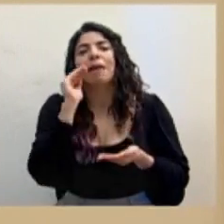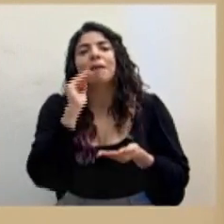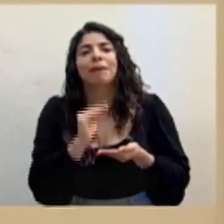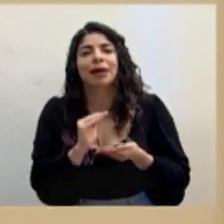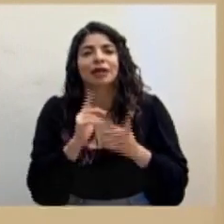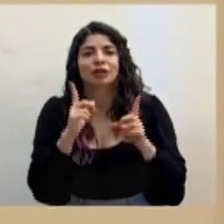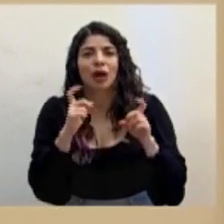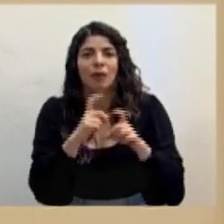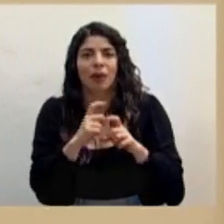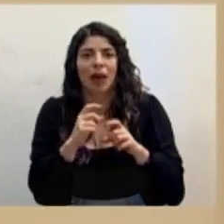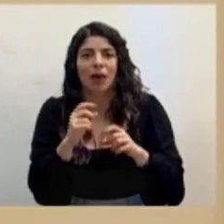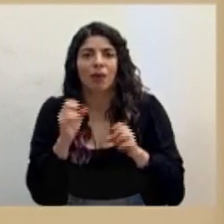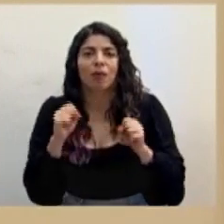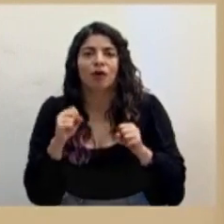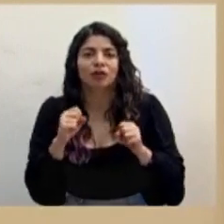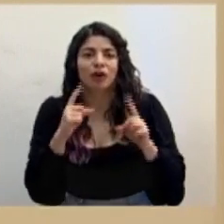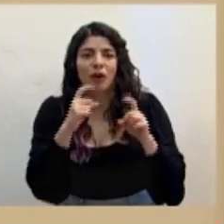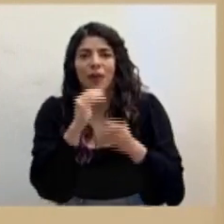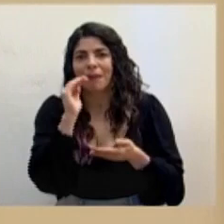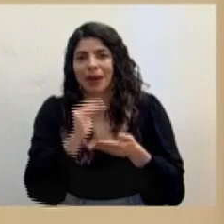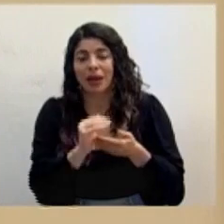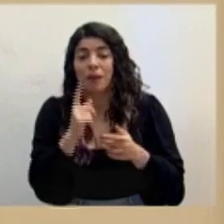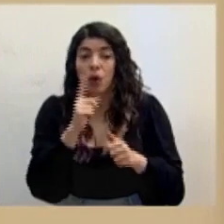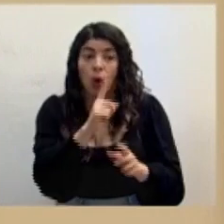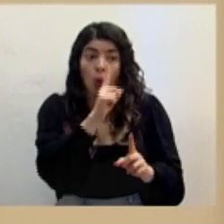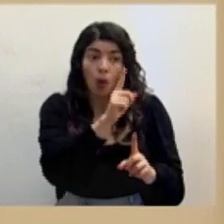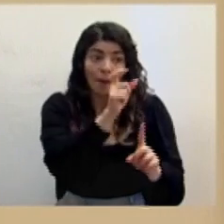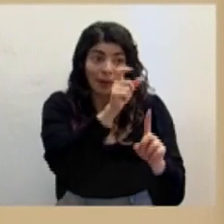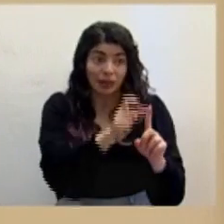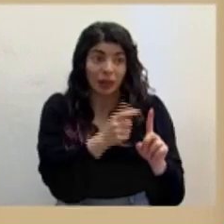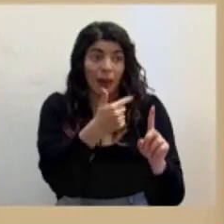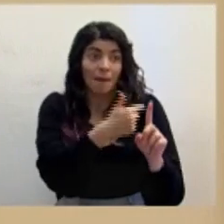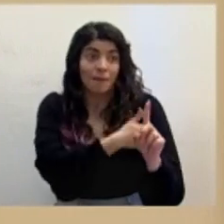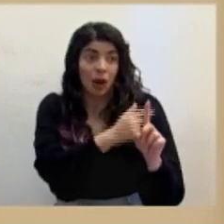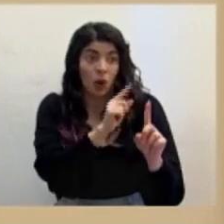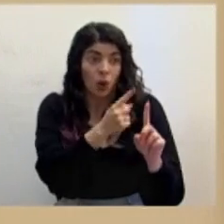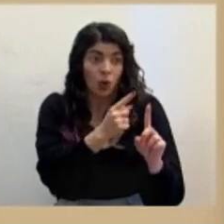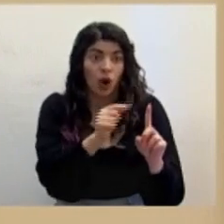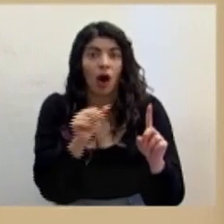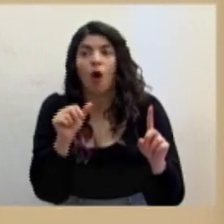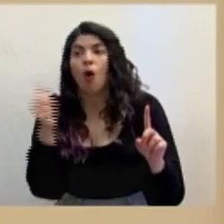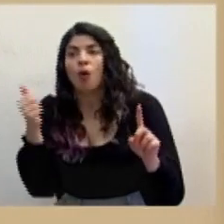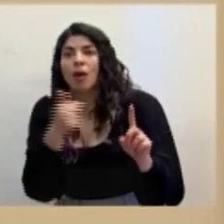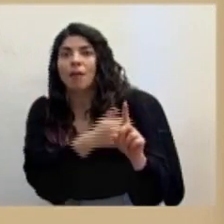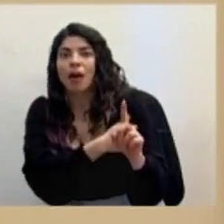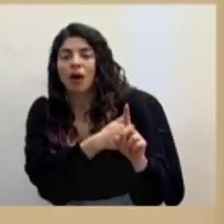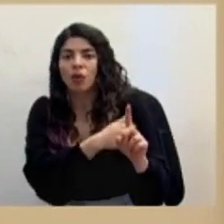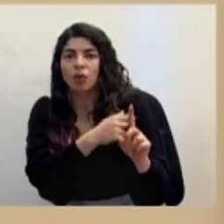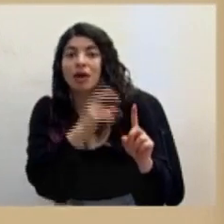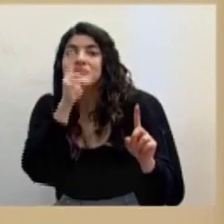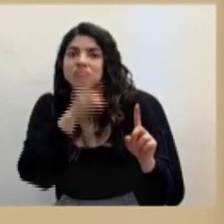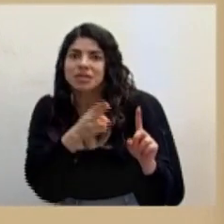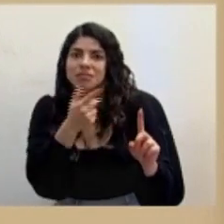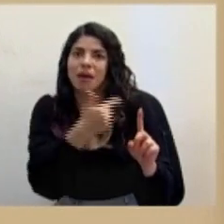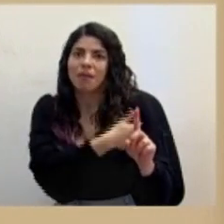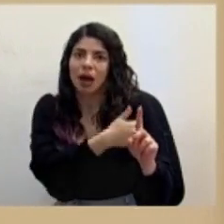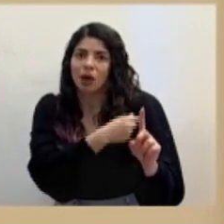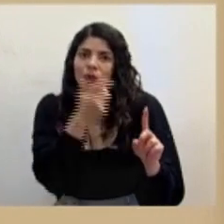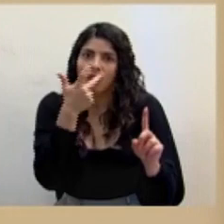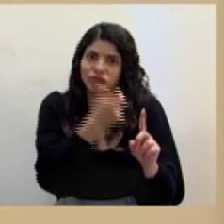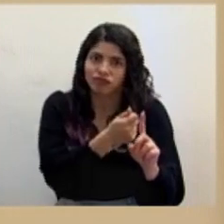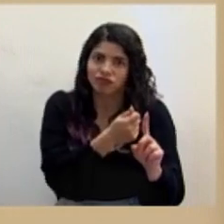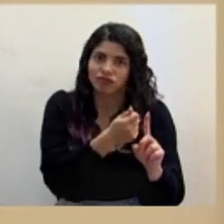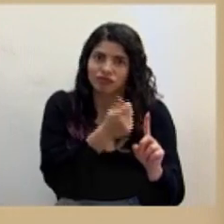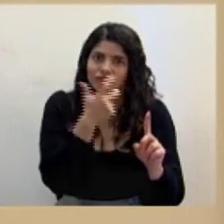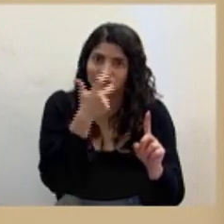complicación. ¿Por qué? Porque vamos a tener primera dosis de una vacuna y segunda dosis de otra vacuna, y está de la misma vacuna, y está